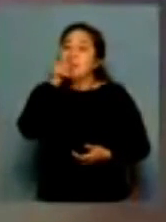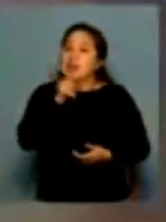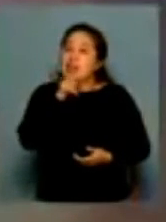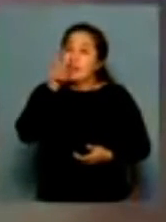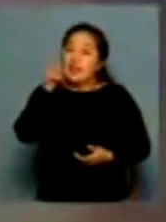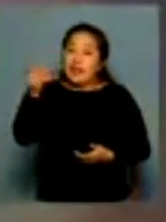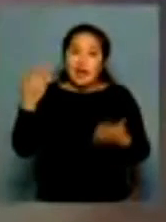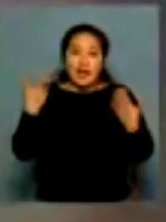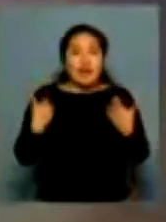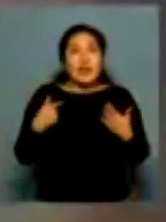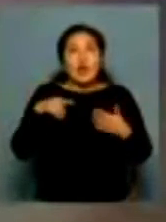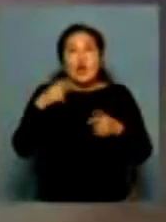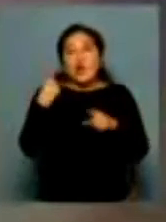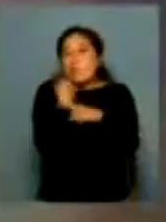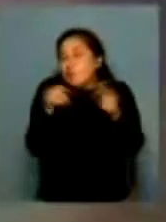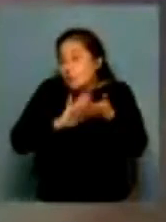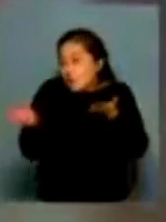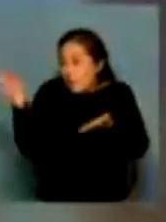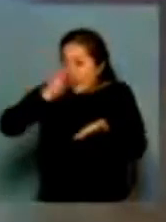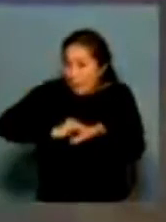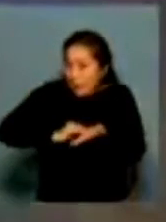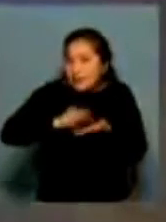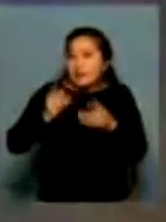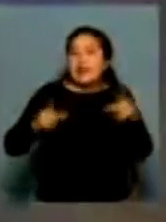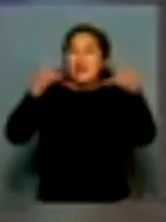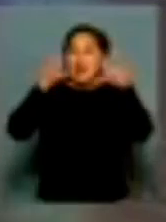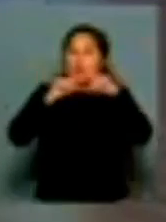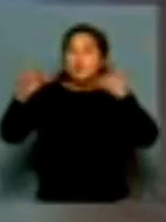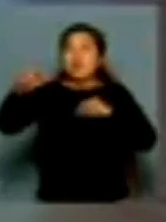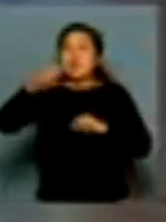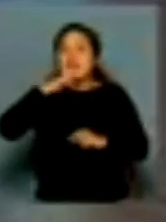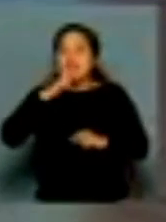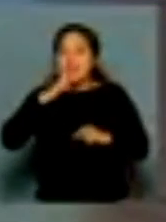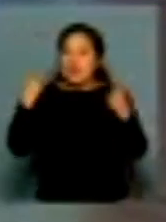Tilcara también como una novedad a esta 17ª edición de la Feria del Libro.